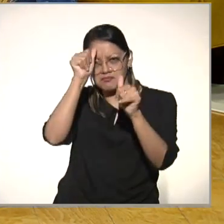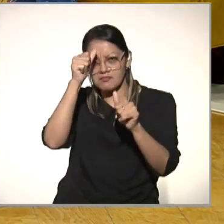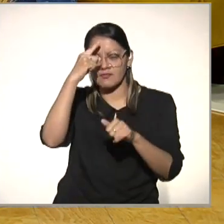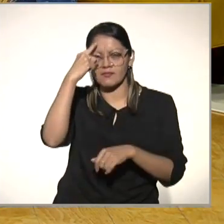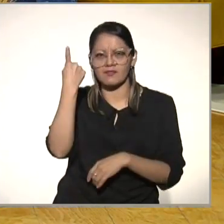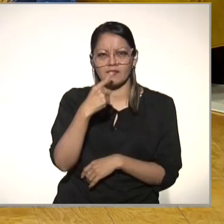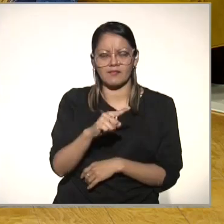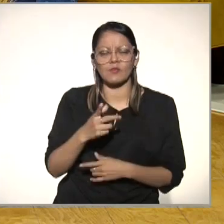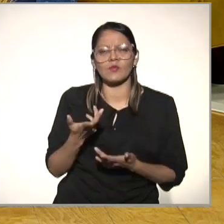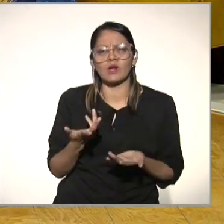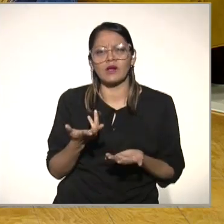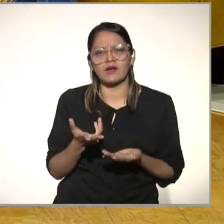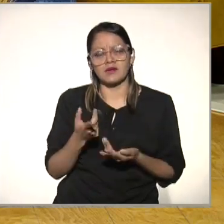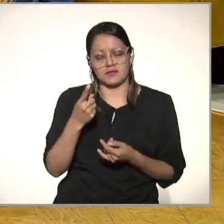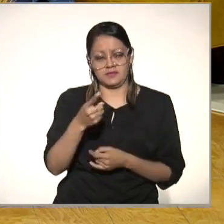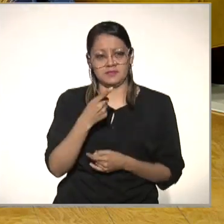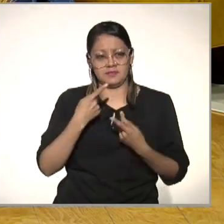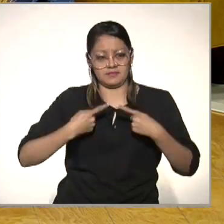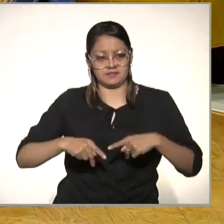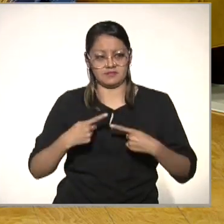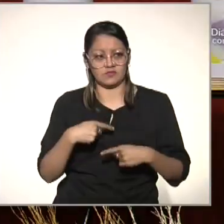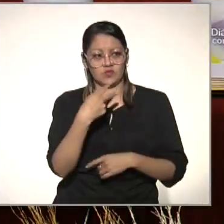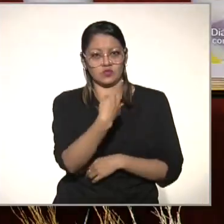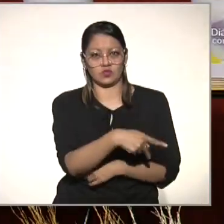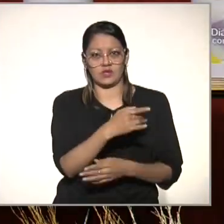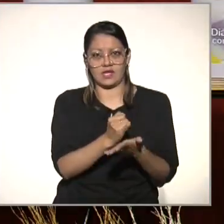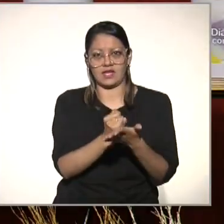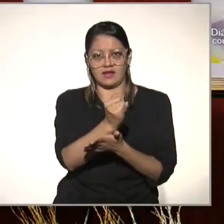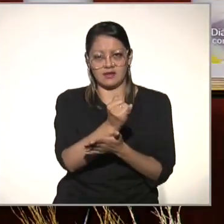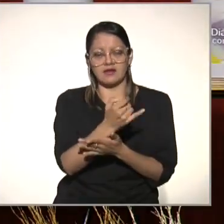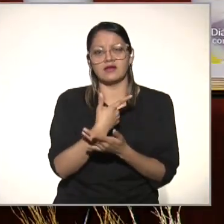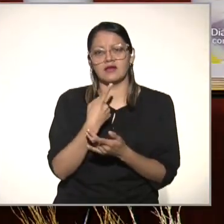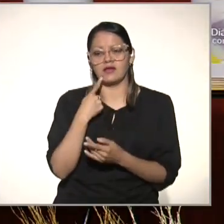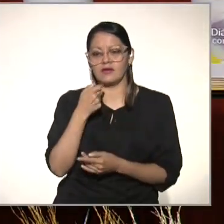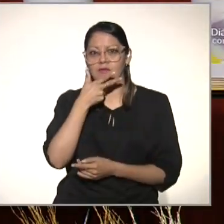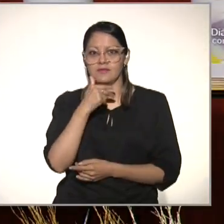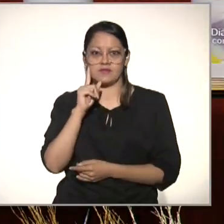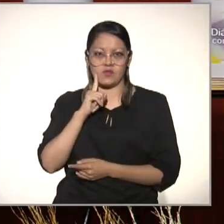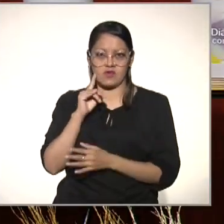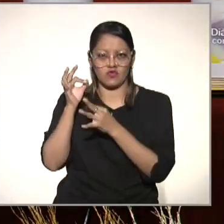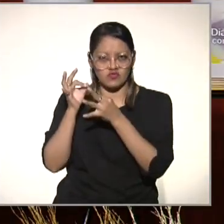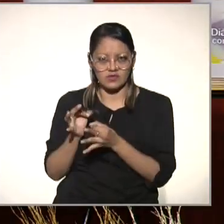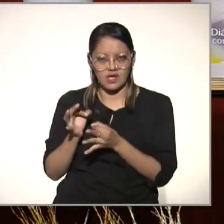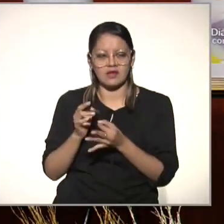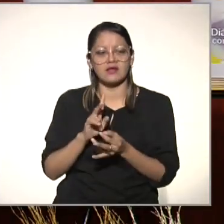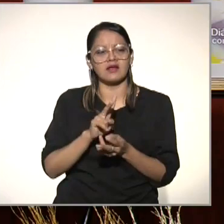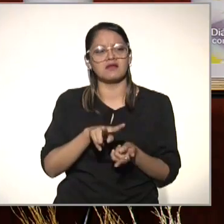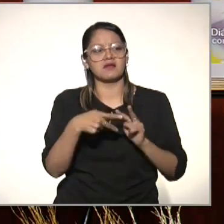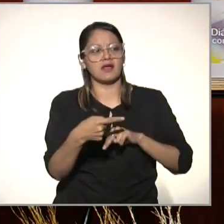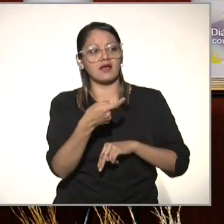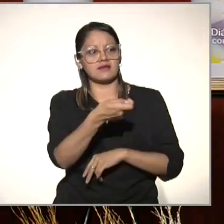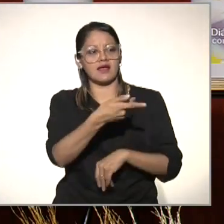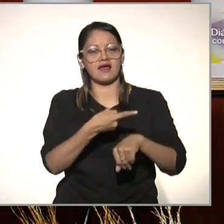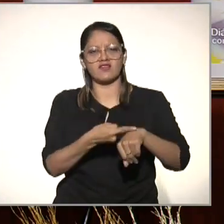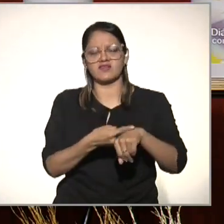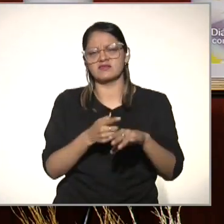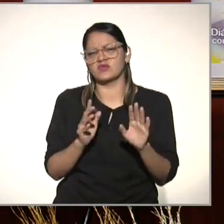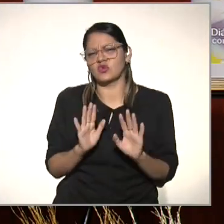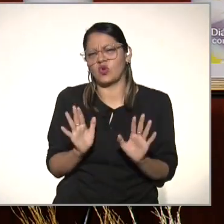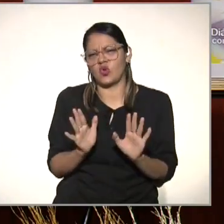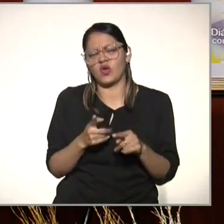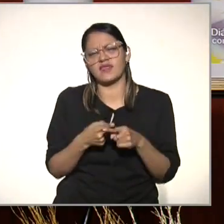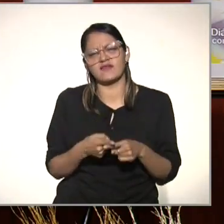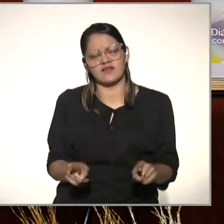que las orientaciones sexuales diferentes a la heterosexualidad no son enfermedades. Lo